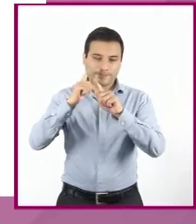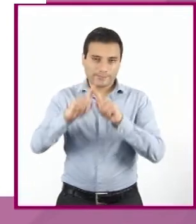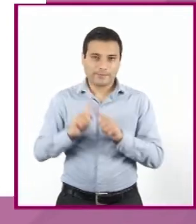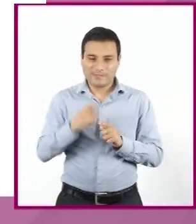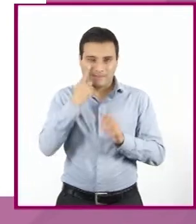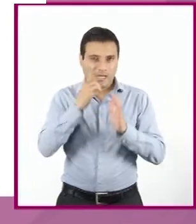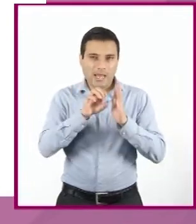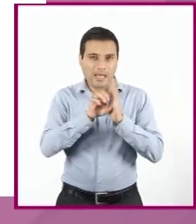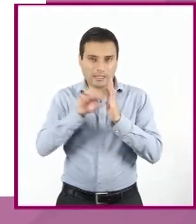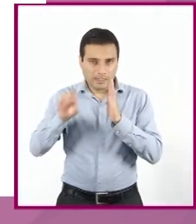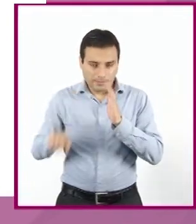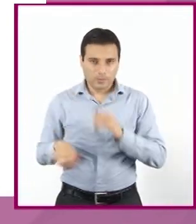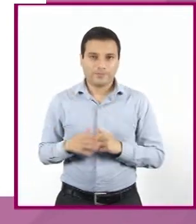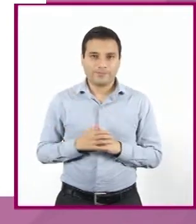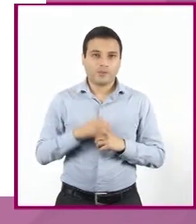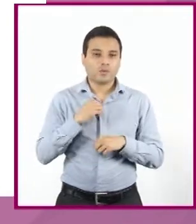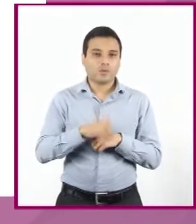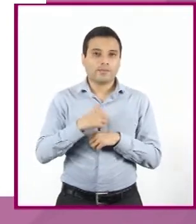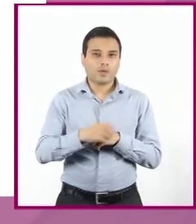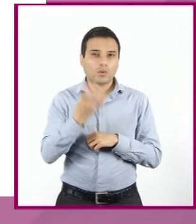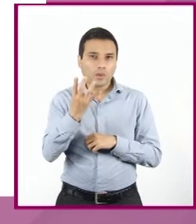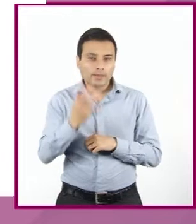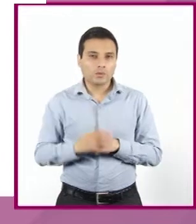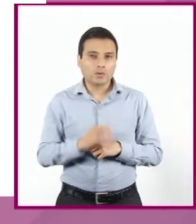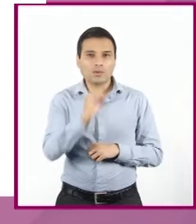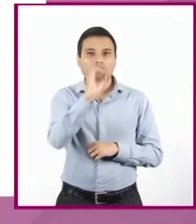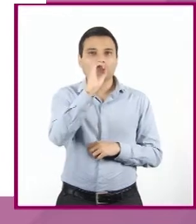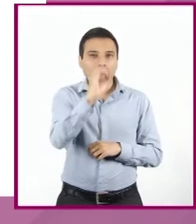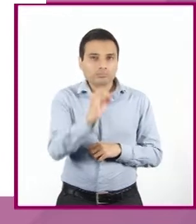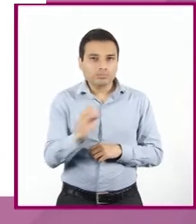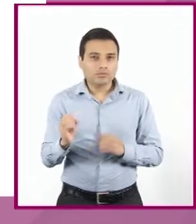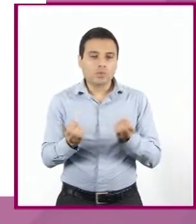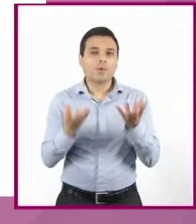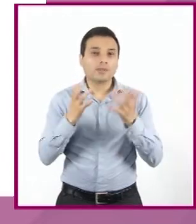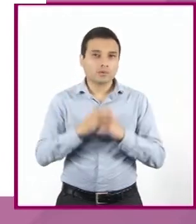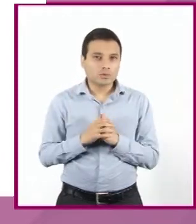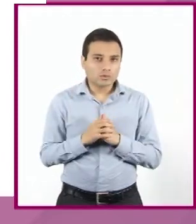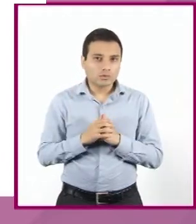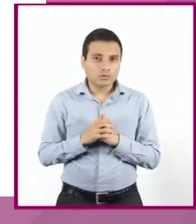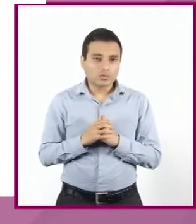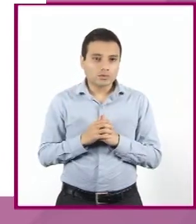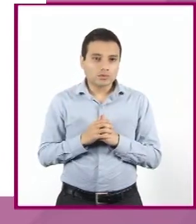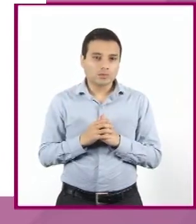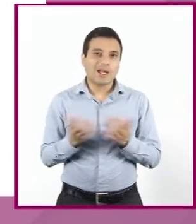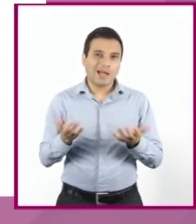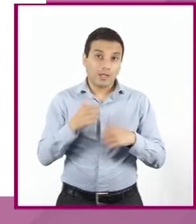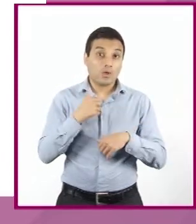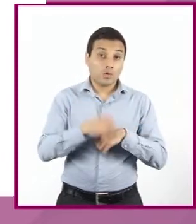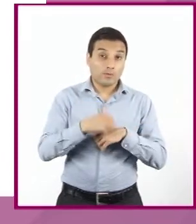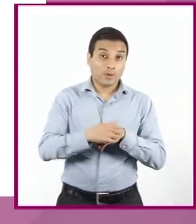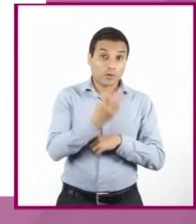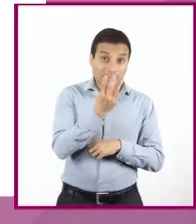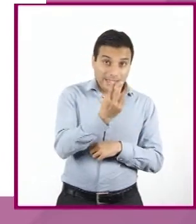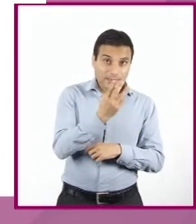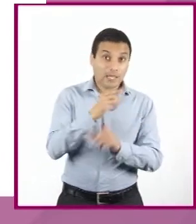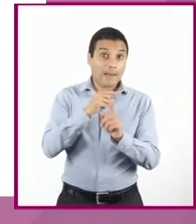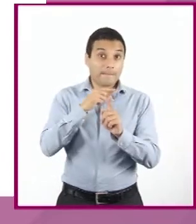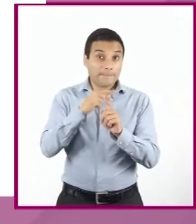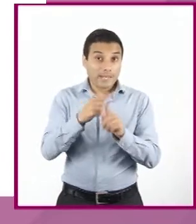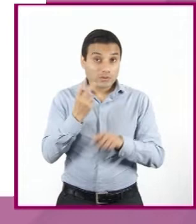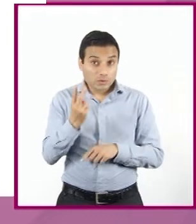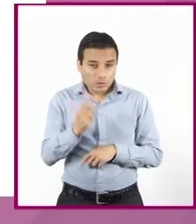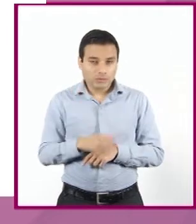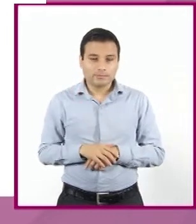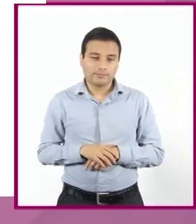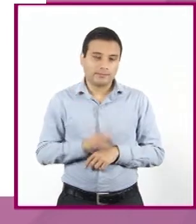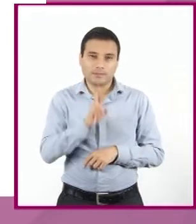cuántos círculos tiene la figura 4 o término 4, basta con sumar 2 círculos a la figura 3 y así